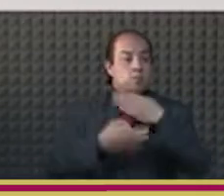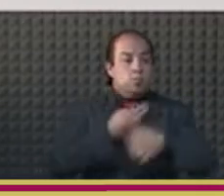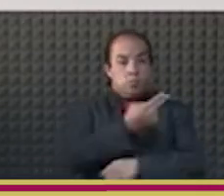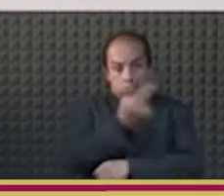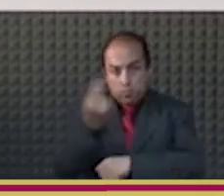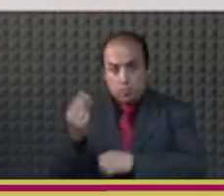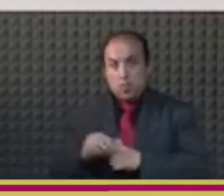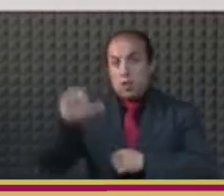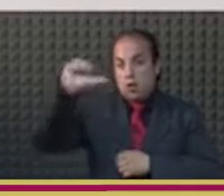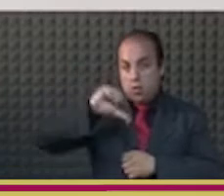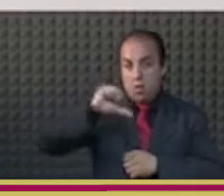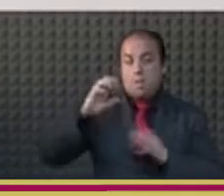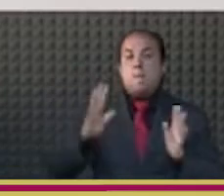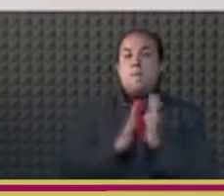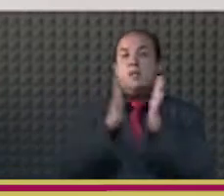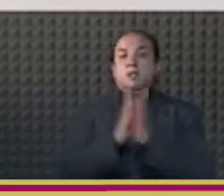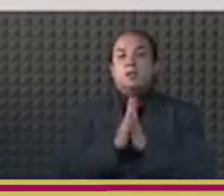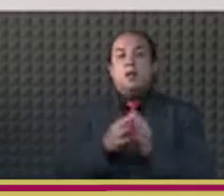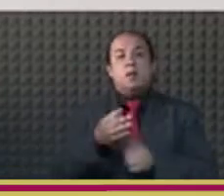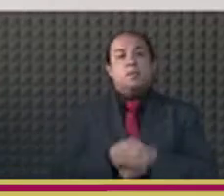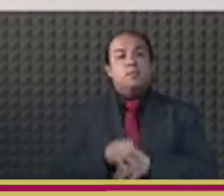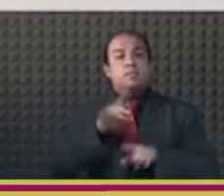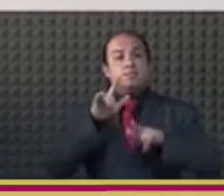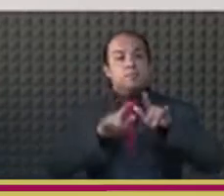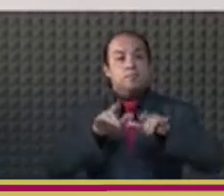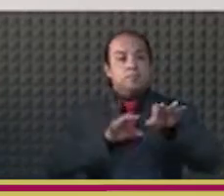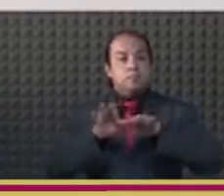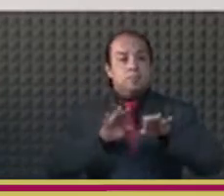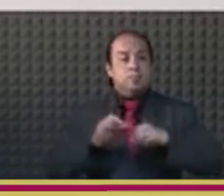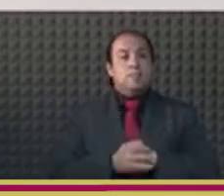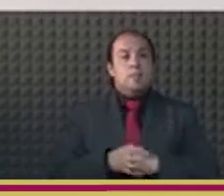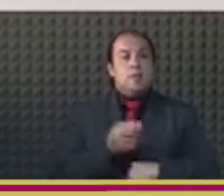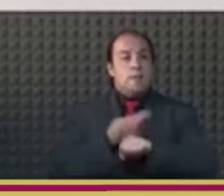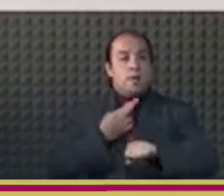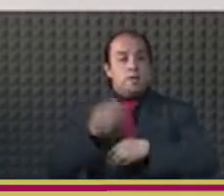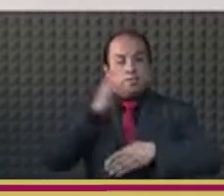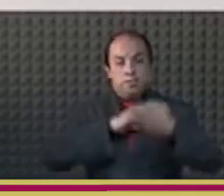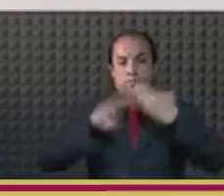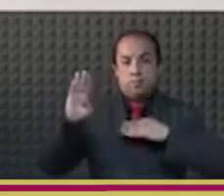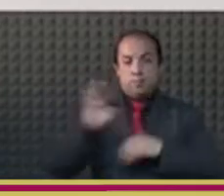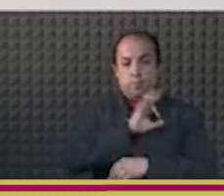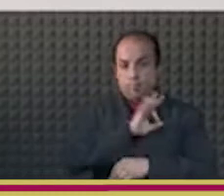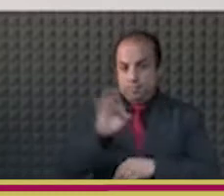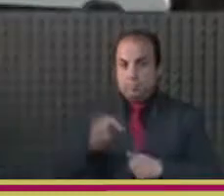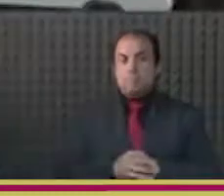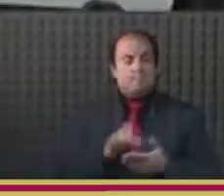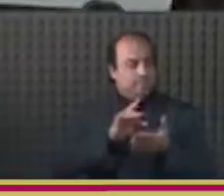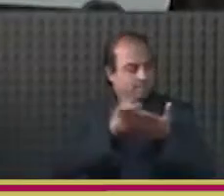ustedes que el día de hoy participen en esta Feria del Empleo con el mayor de los éxitos posibles. Muchas